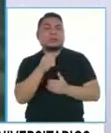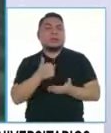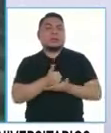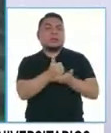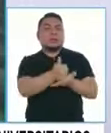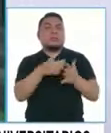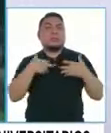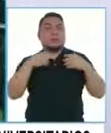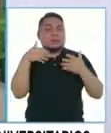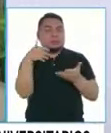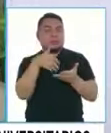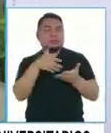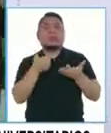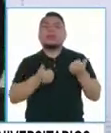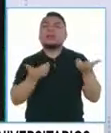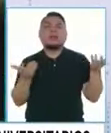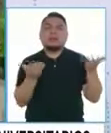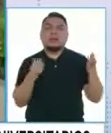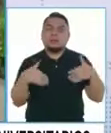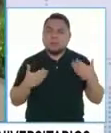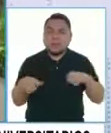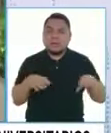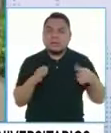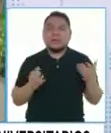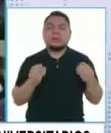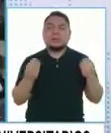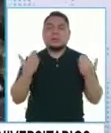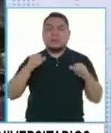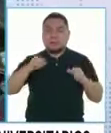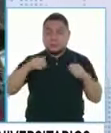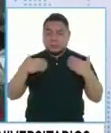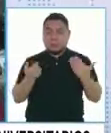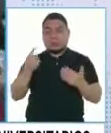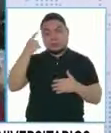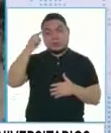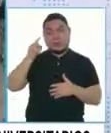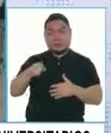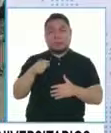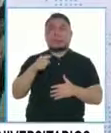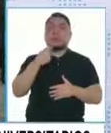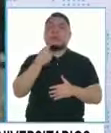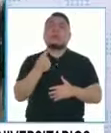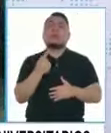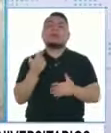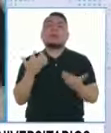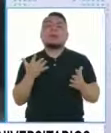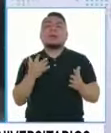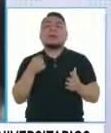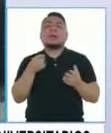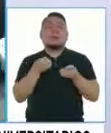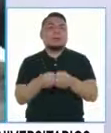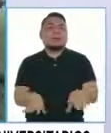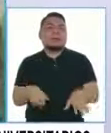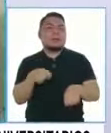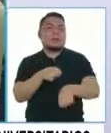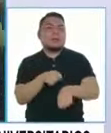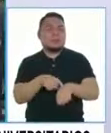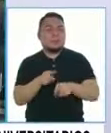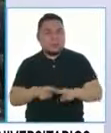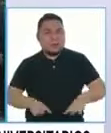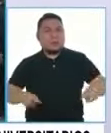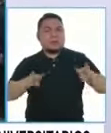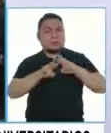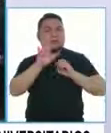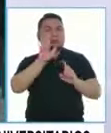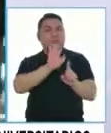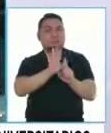puedan estudiar? O sea, ¿qué se puede hacer? Porque está, si bien pueden reservar una vacante, están perdiendo tiempo valioso para